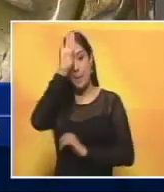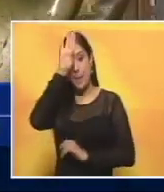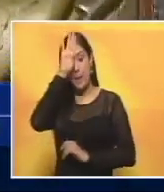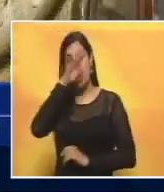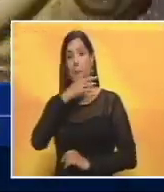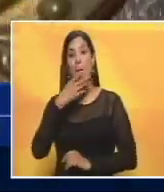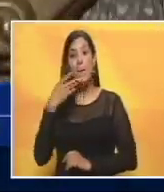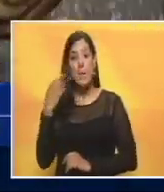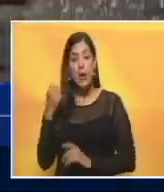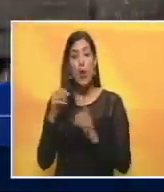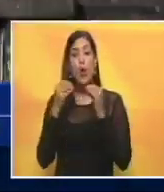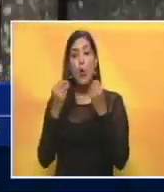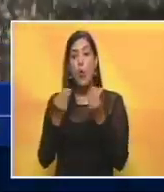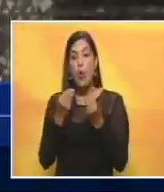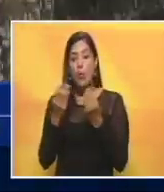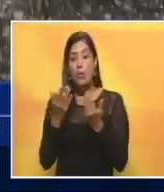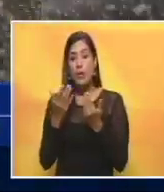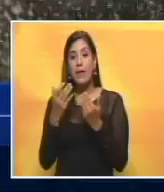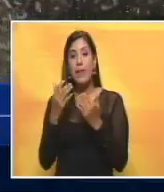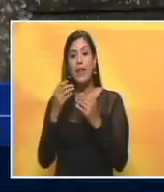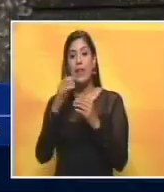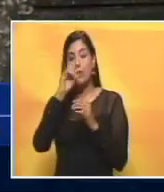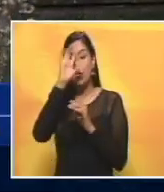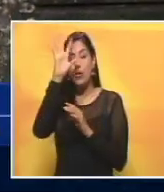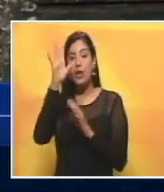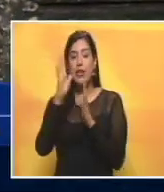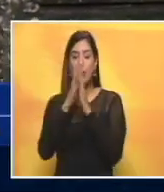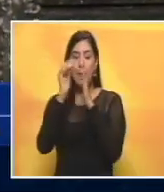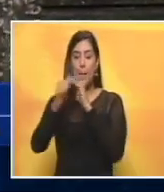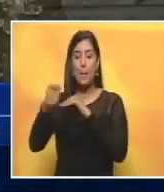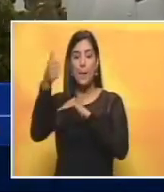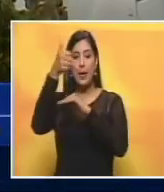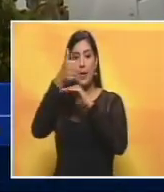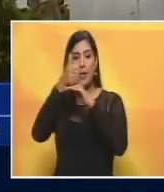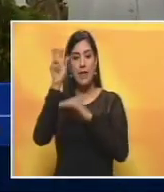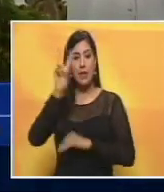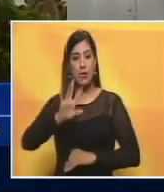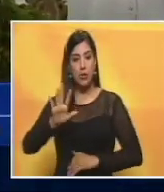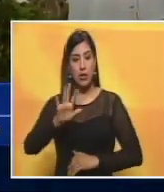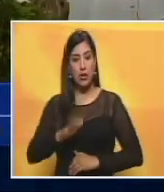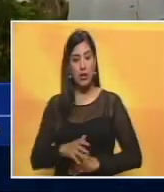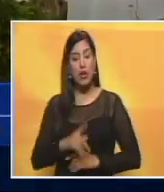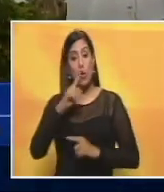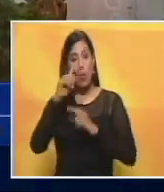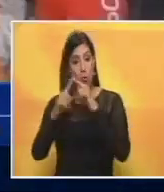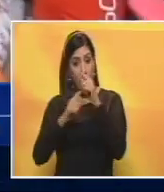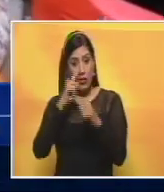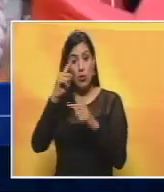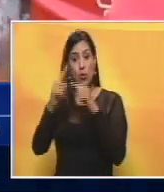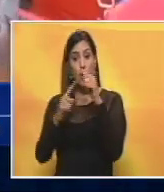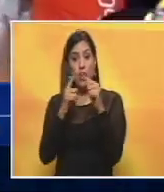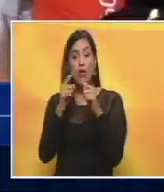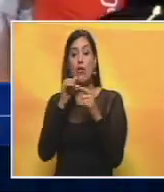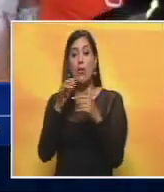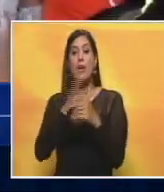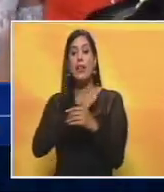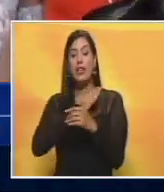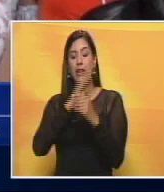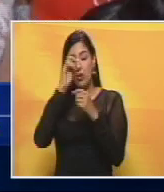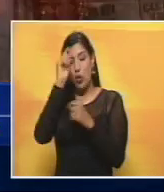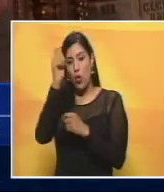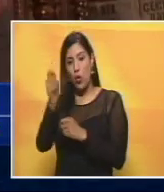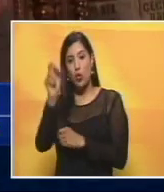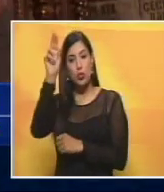Pío XII como celeste y principal patrona de Venezuela. Cada año a la patrona se le